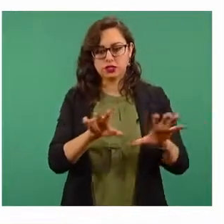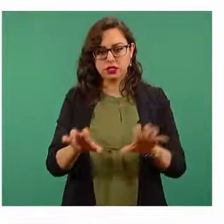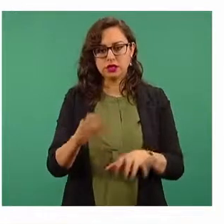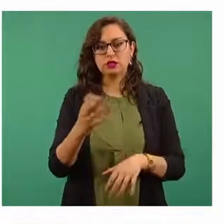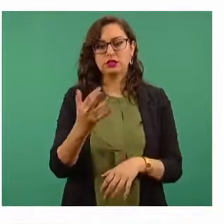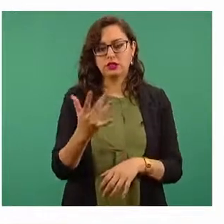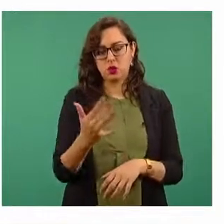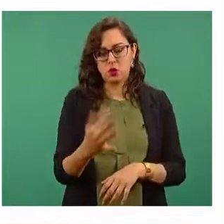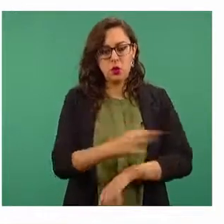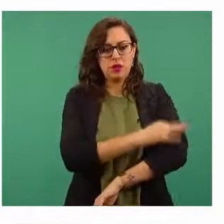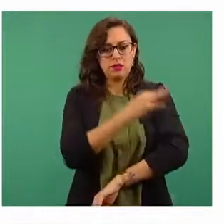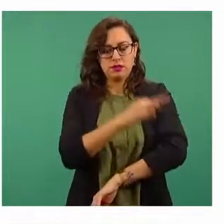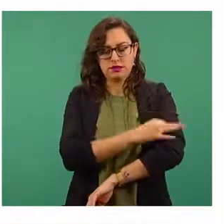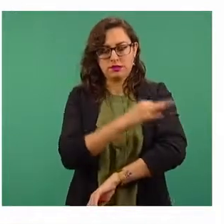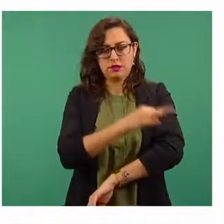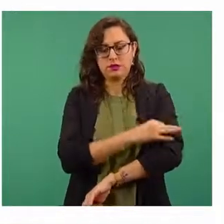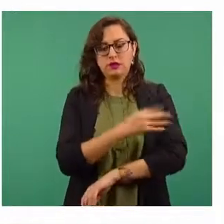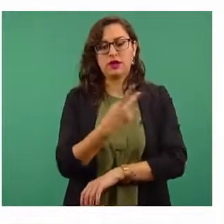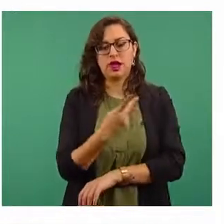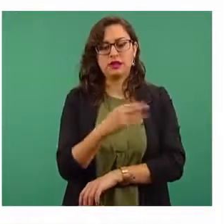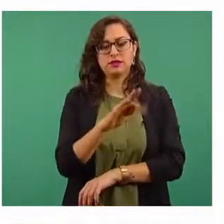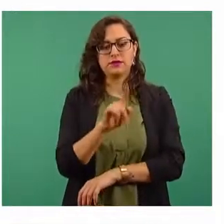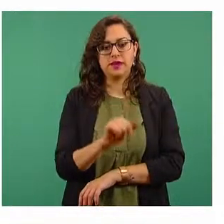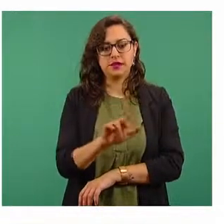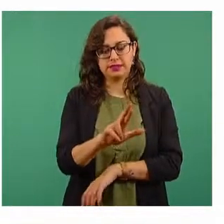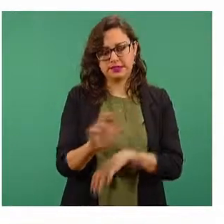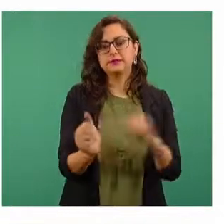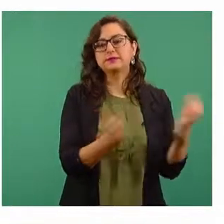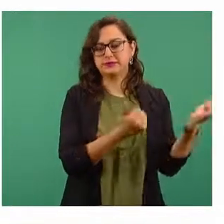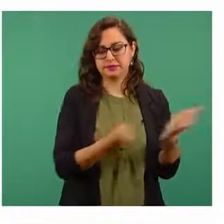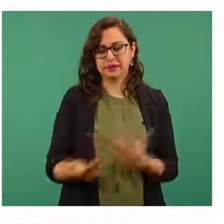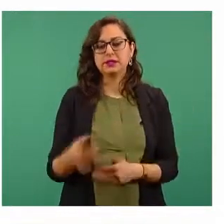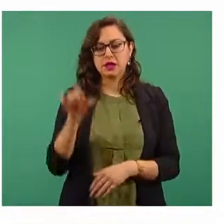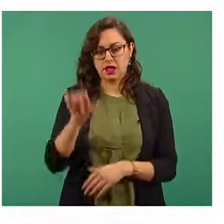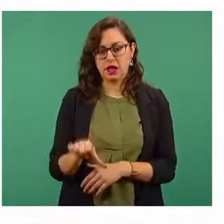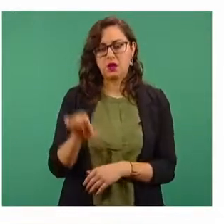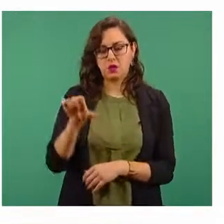852.150 dosis de Pfizer, y aquí aprovecho para